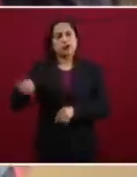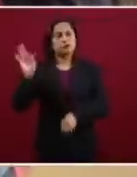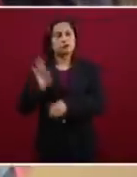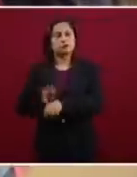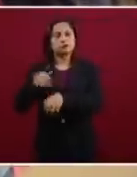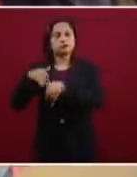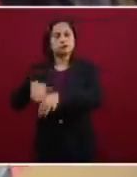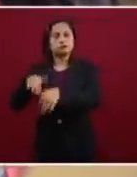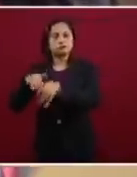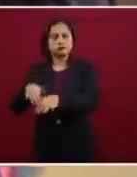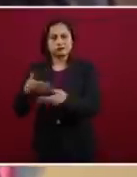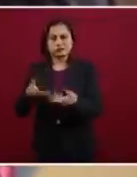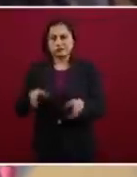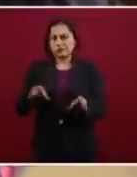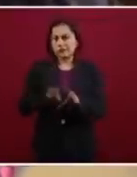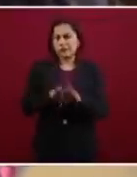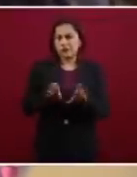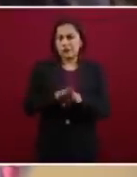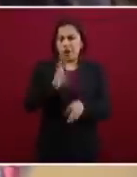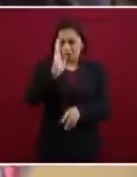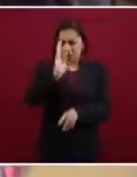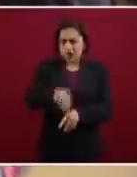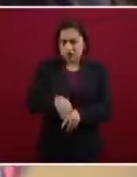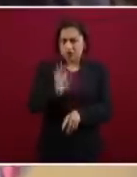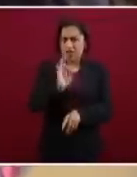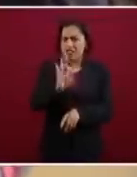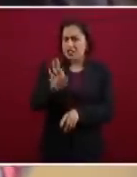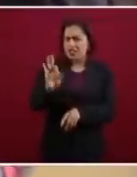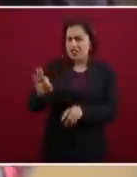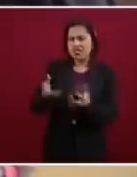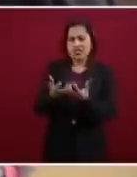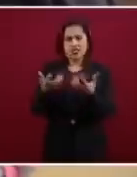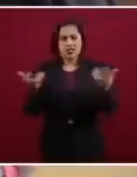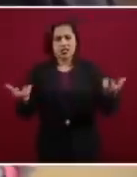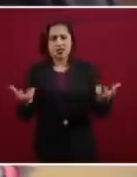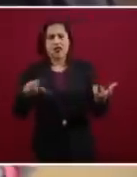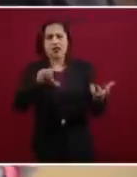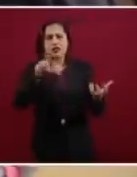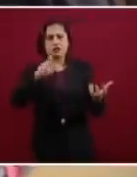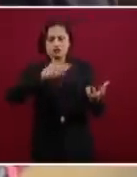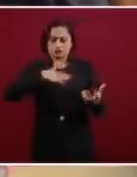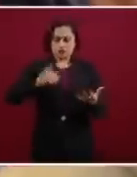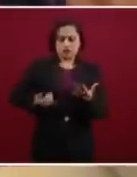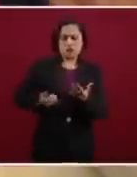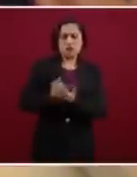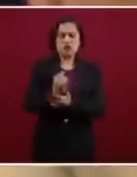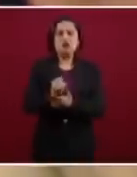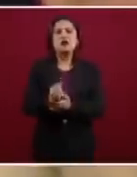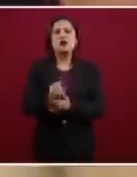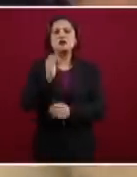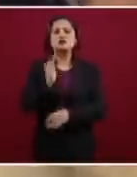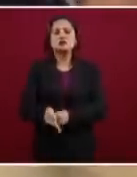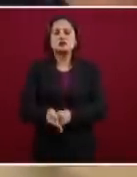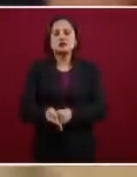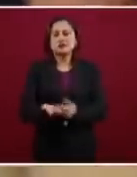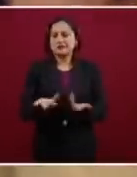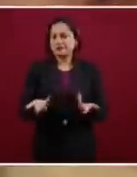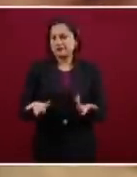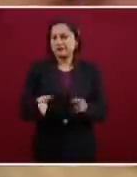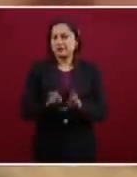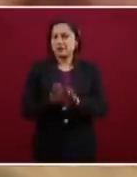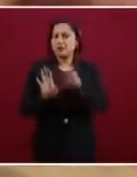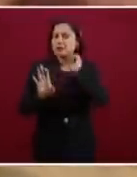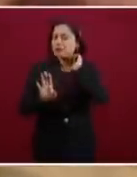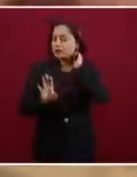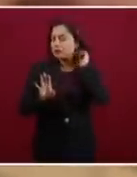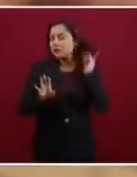correcto que los engañen que los dividan al final de cuentas para que se acepte la mía y en el caso de la de la presa de pilares